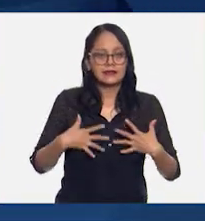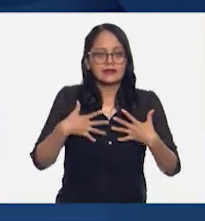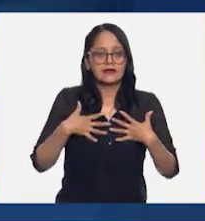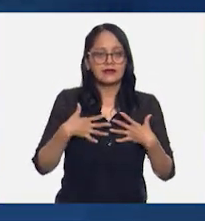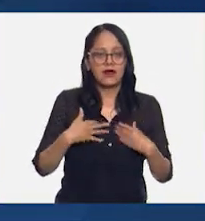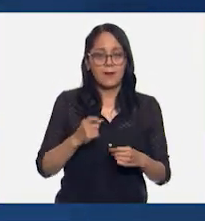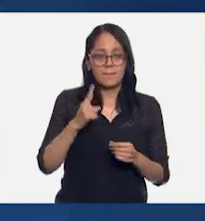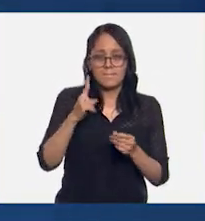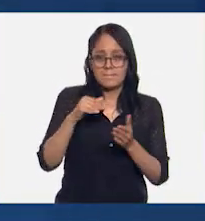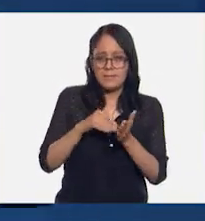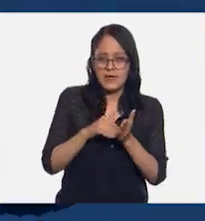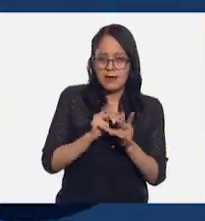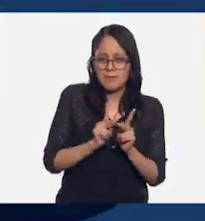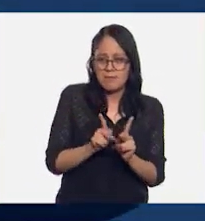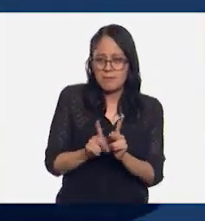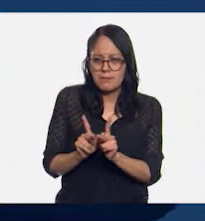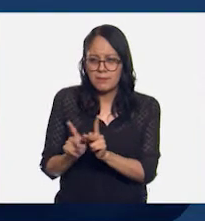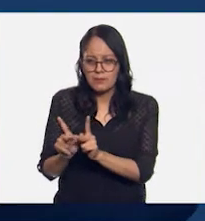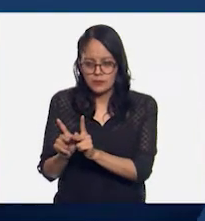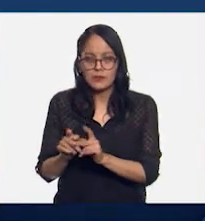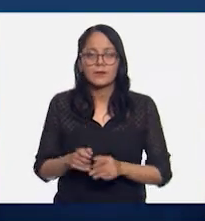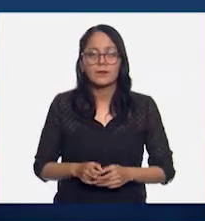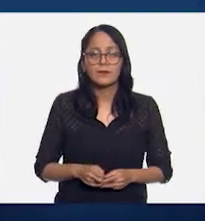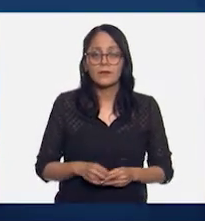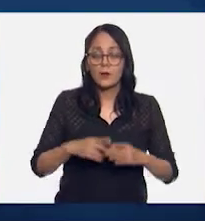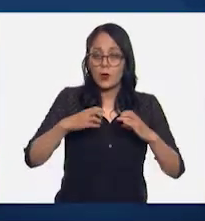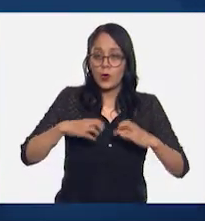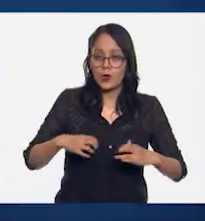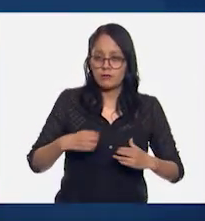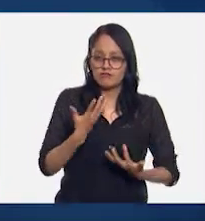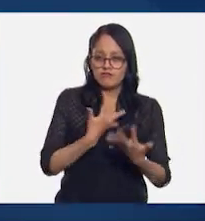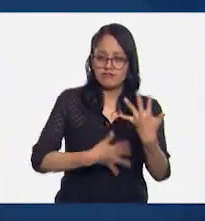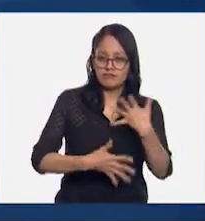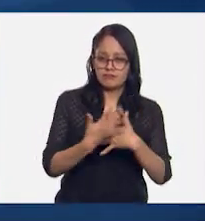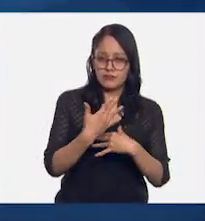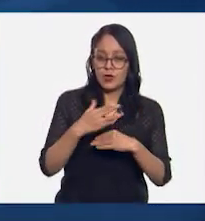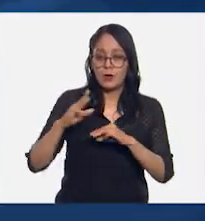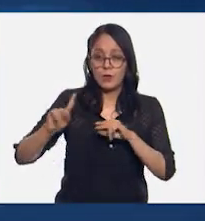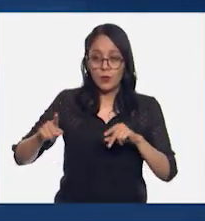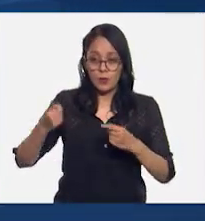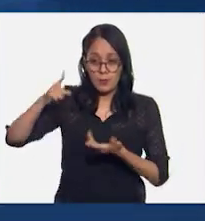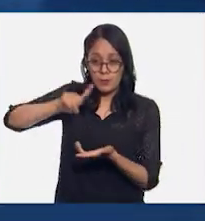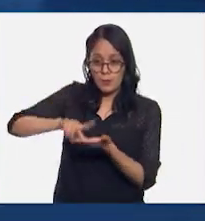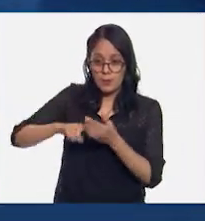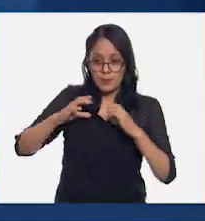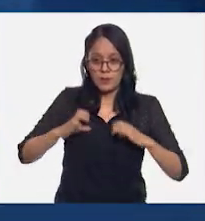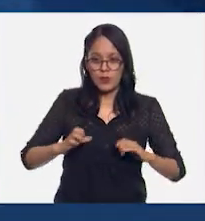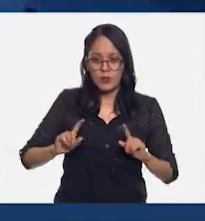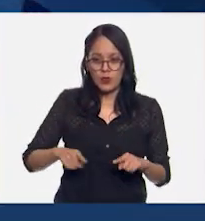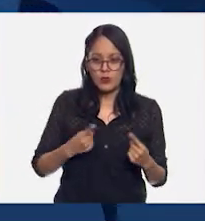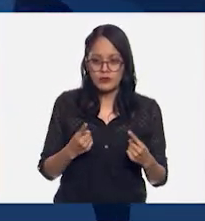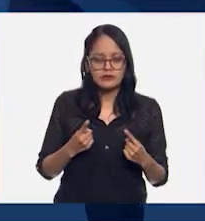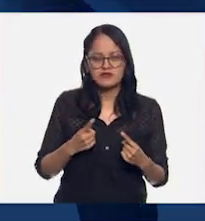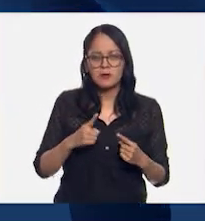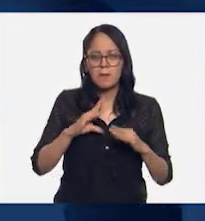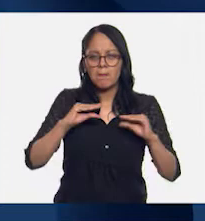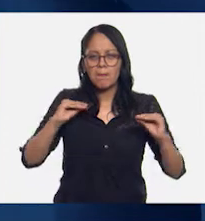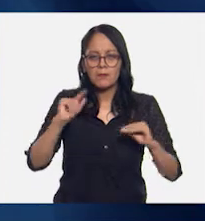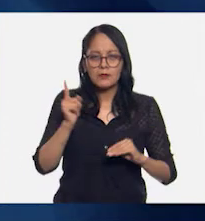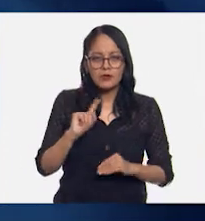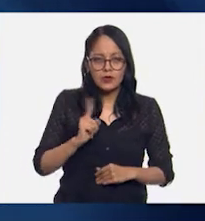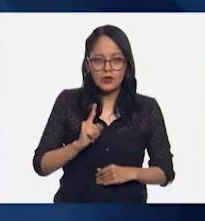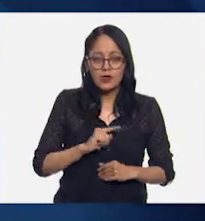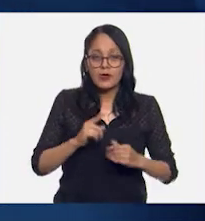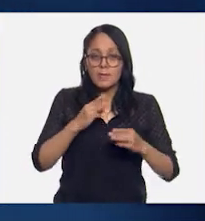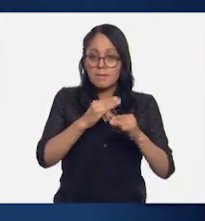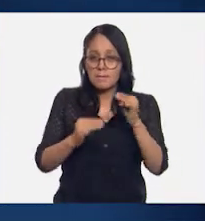Deslumbramiento. Es hablar con el cuerpo, no está muda la música del cuerpo, se desnuda la inmaterialidad de la